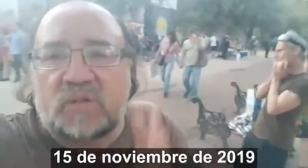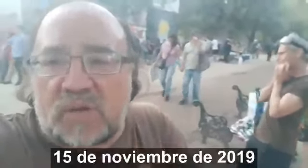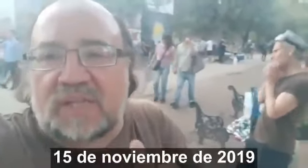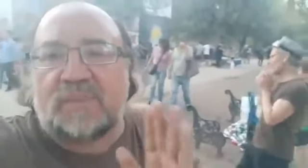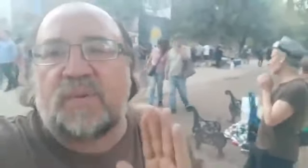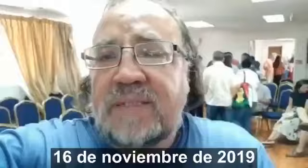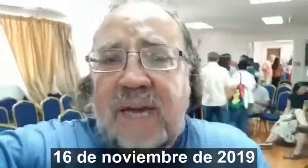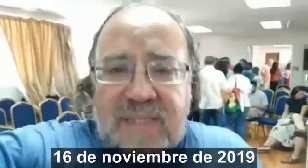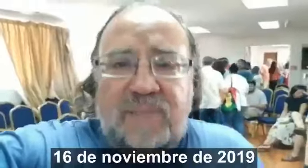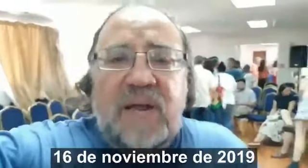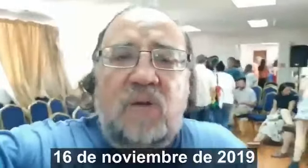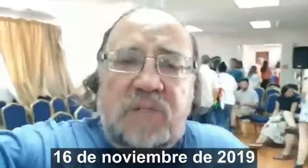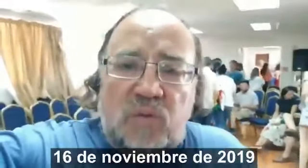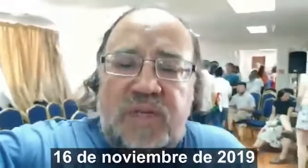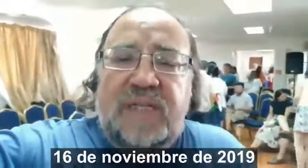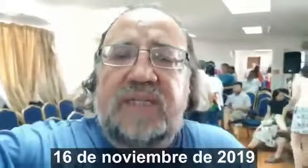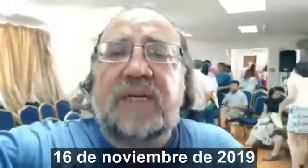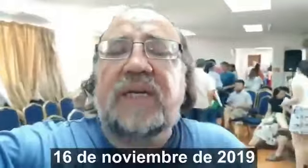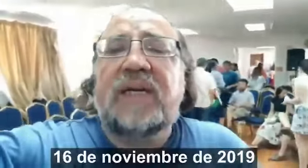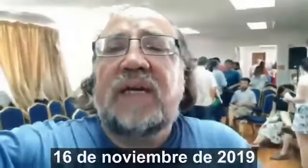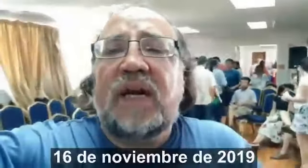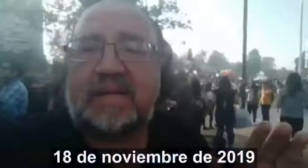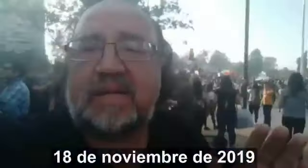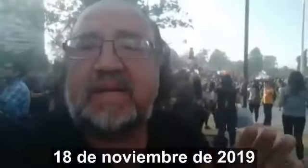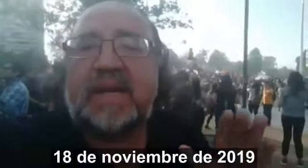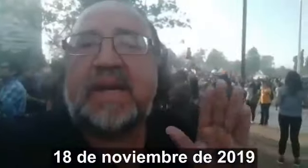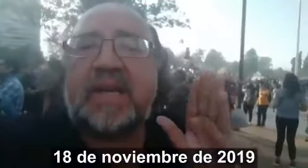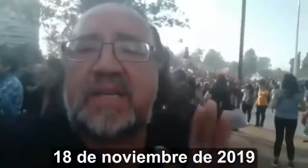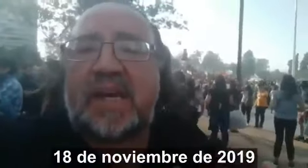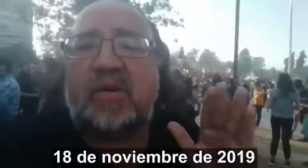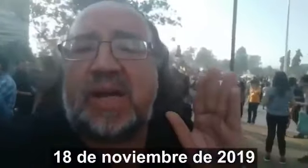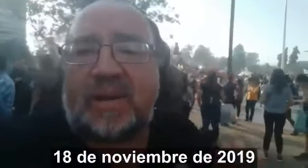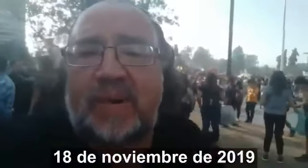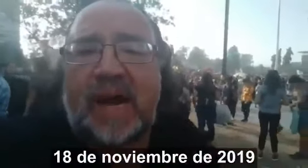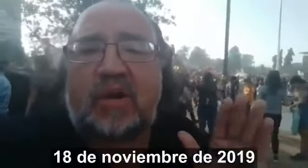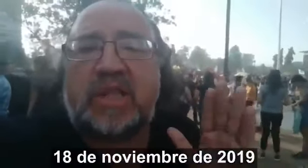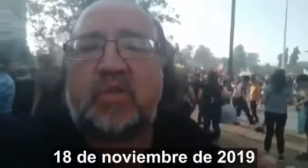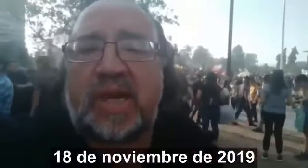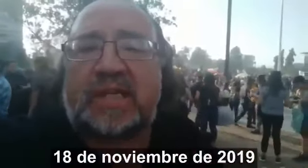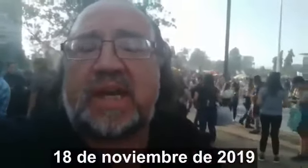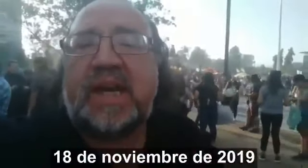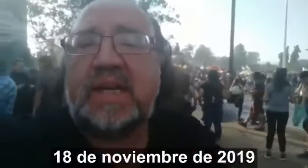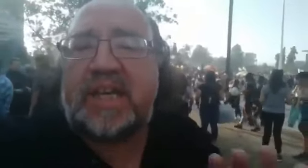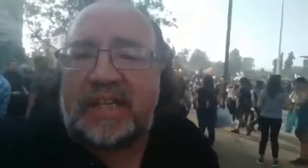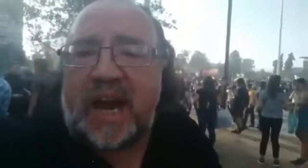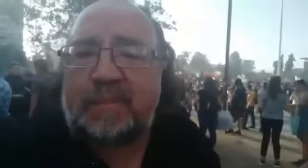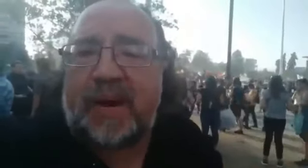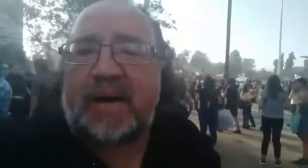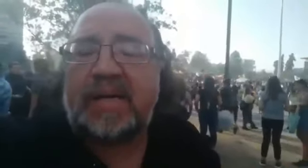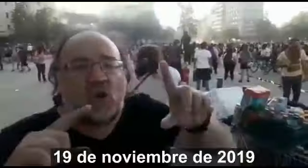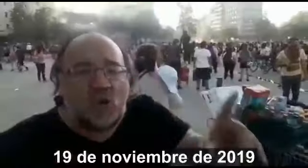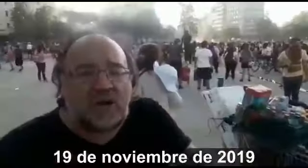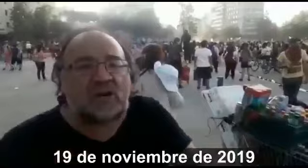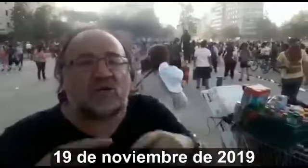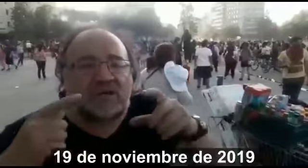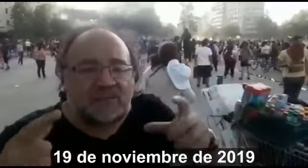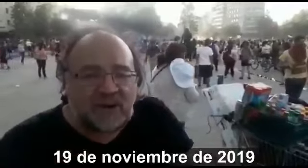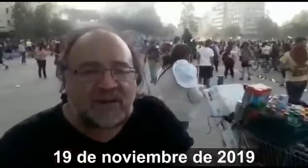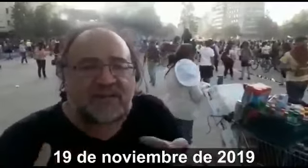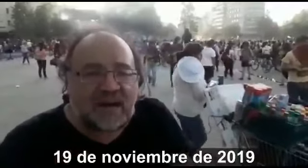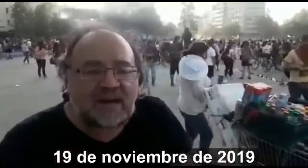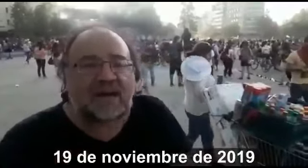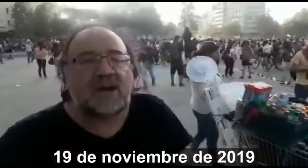asamblea constituyente. De la asamblea constituyente. Que exigen una asamblea constituyente sin trampa. Los